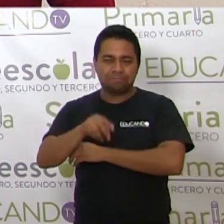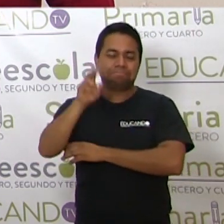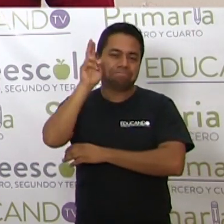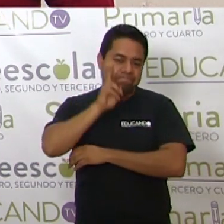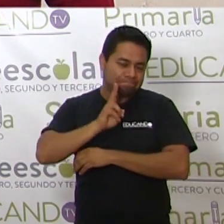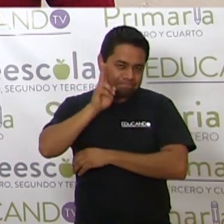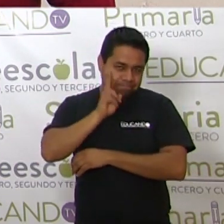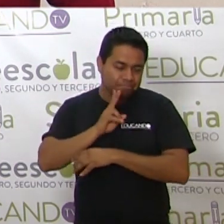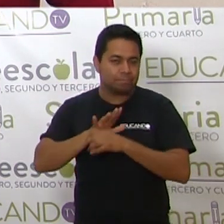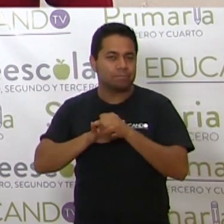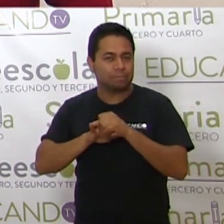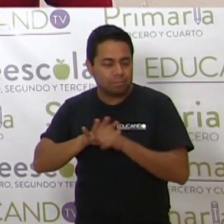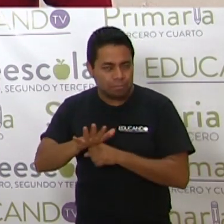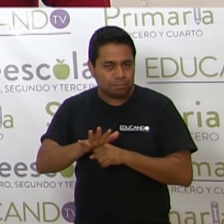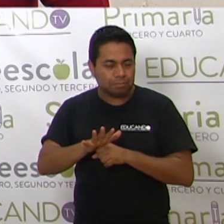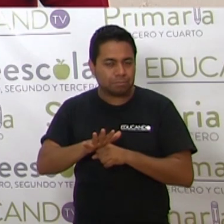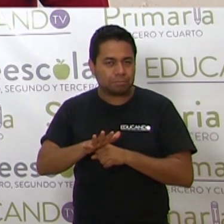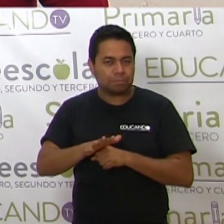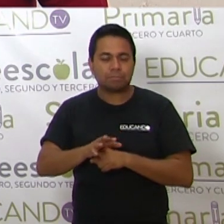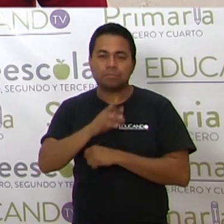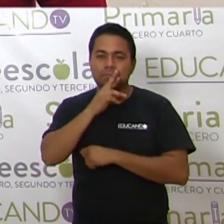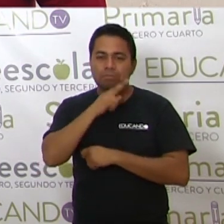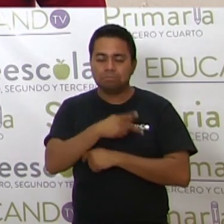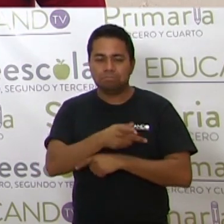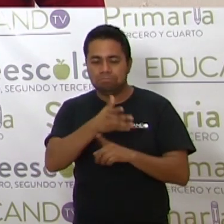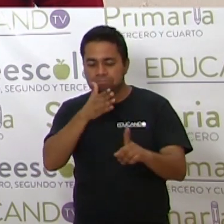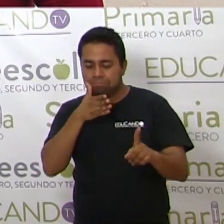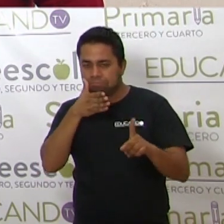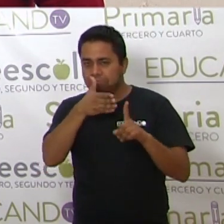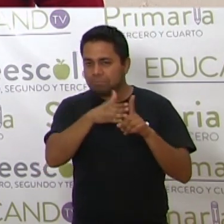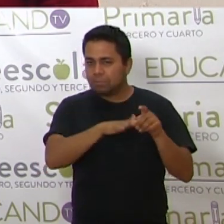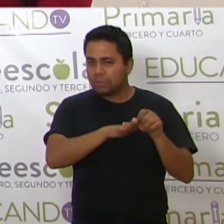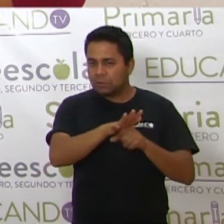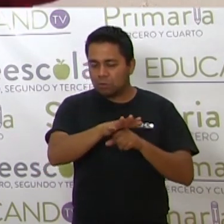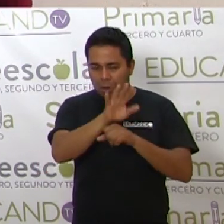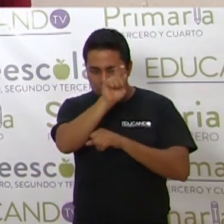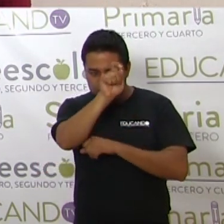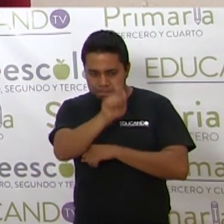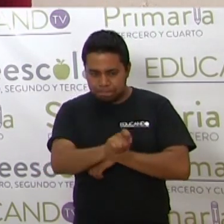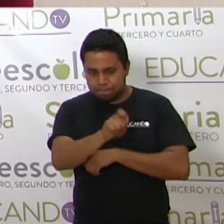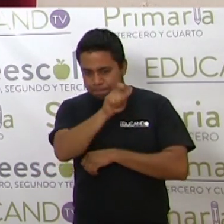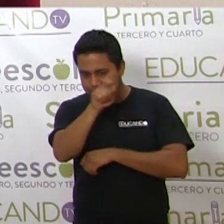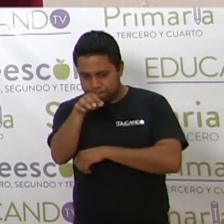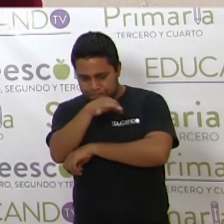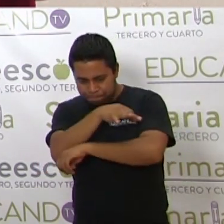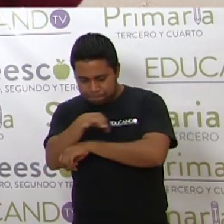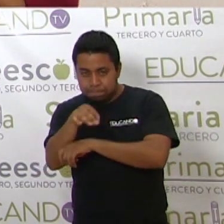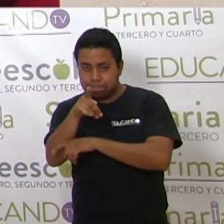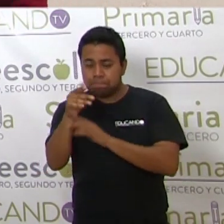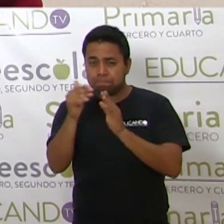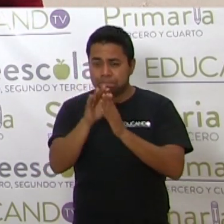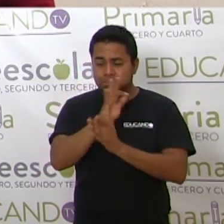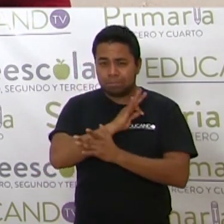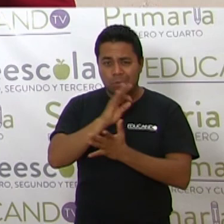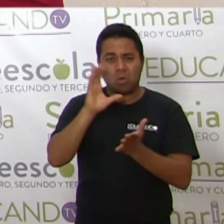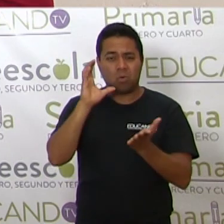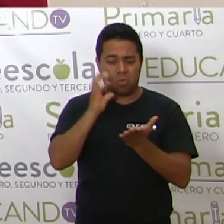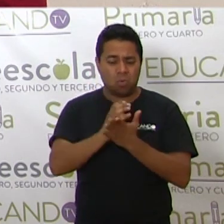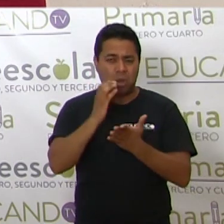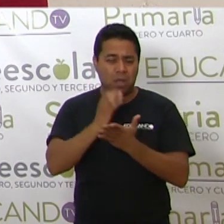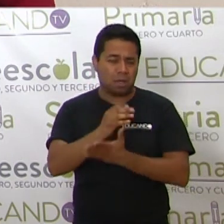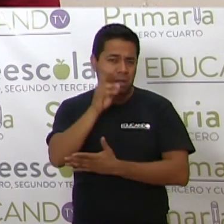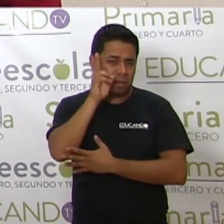de hacer de la manera más firme nuestros brazos en casita no puedes sacar tu libreta y